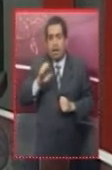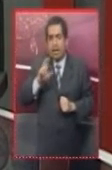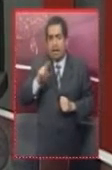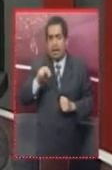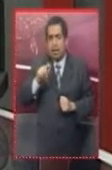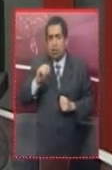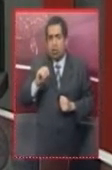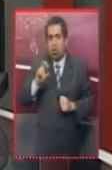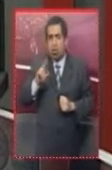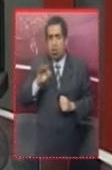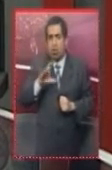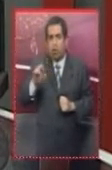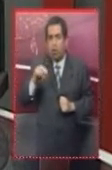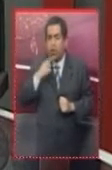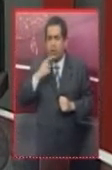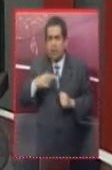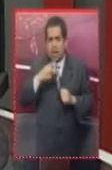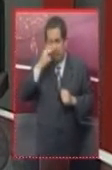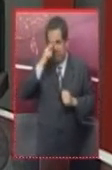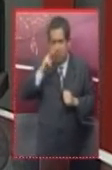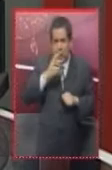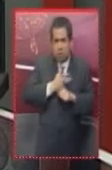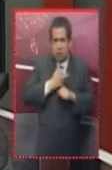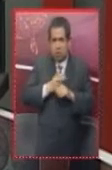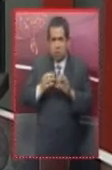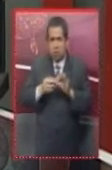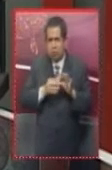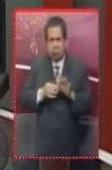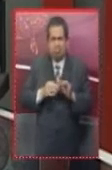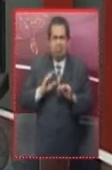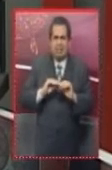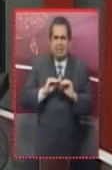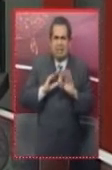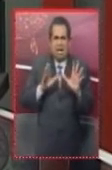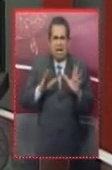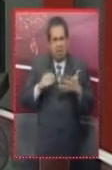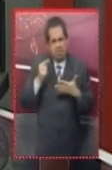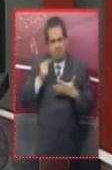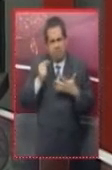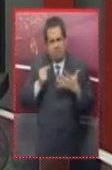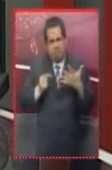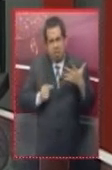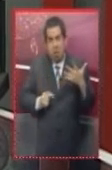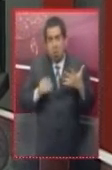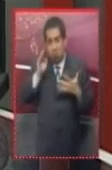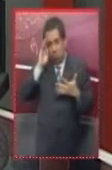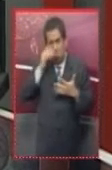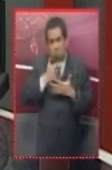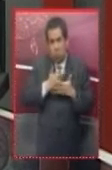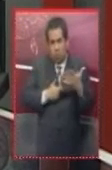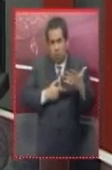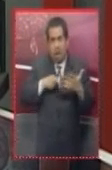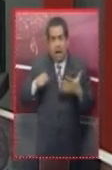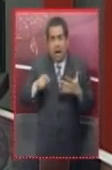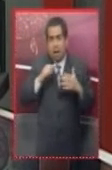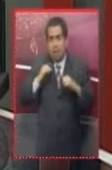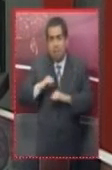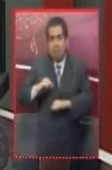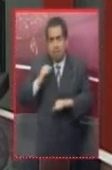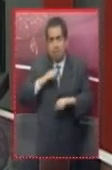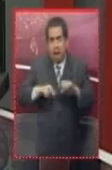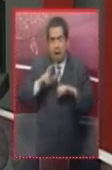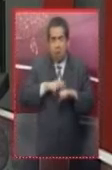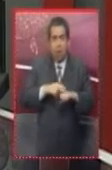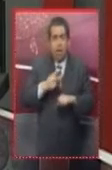Appel señaló que la agenda entre México y Estados Unidos es amplia y que una de las tareas más importantes para el embajador será la construcción